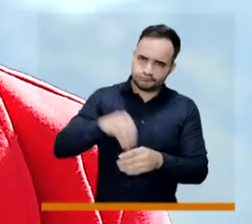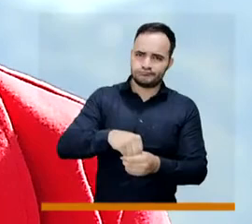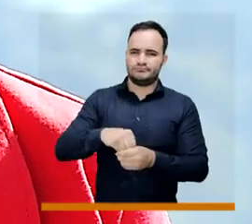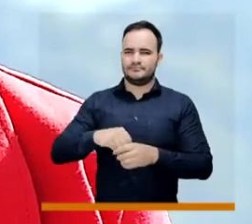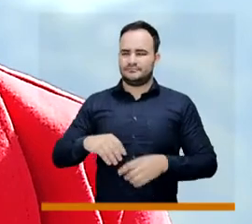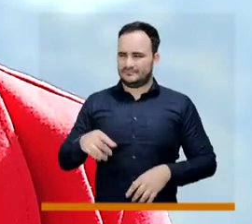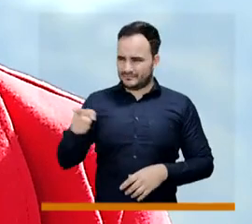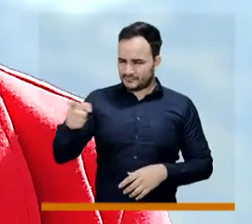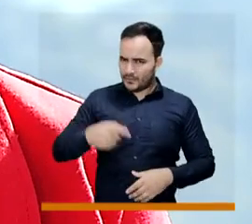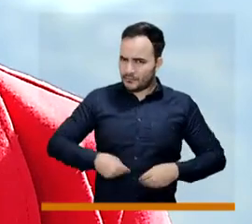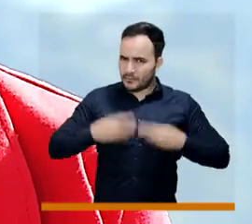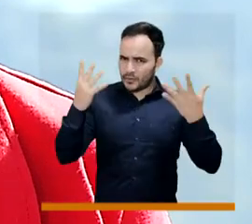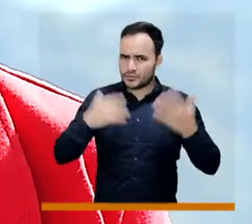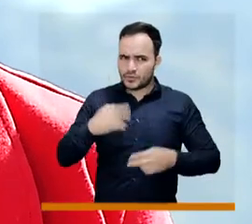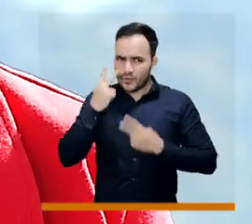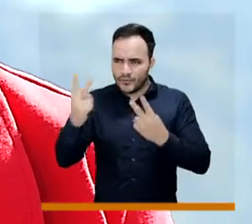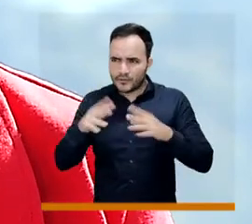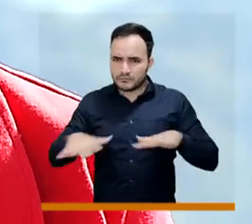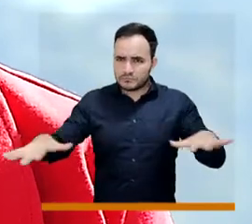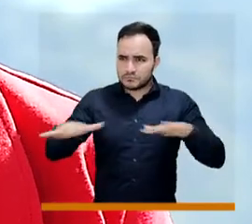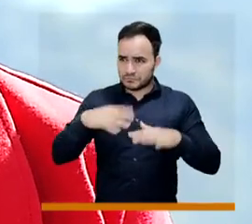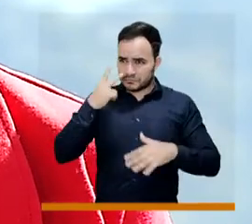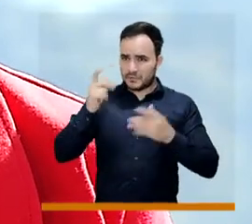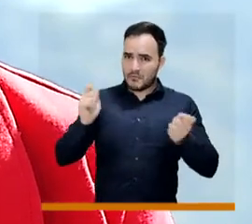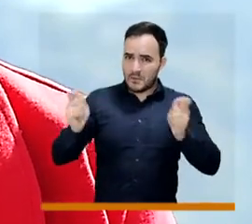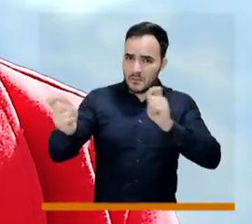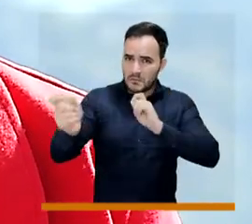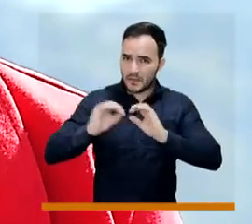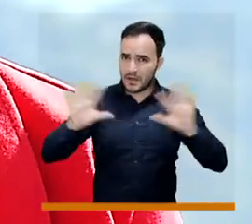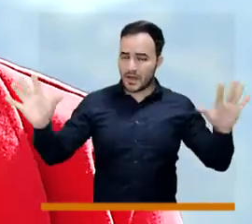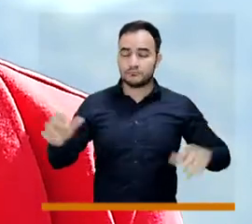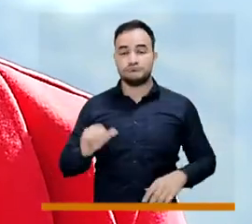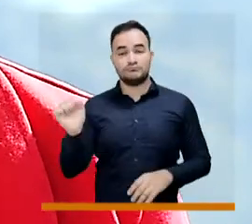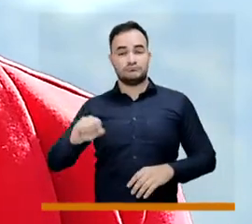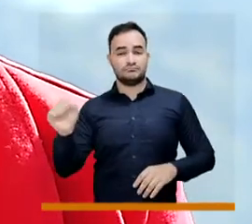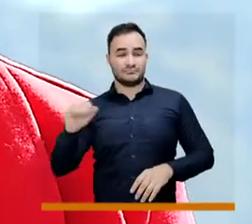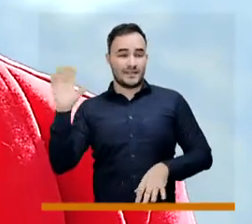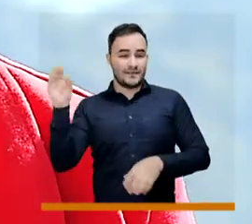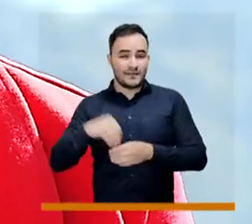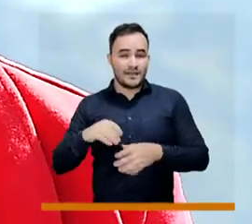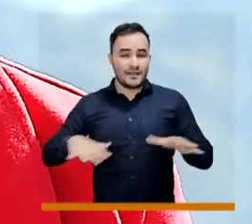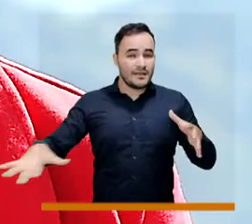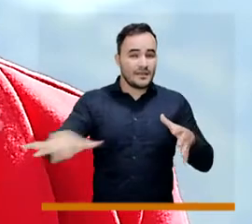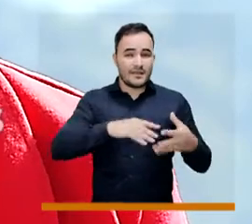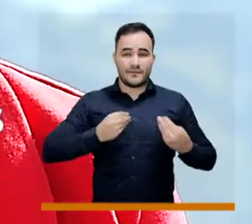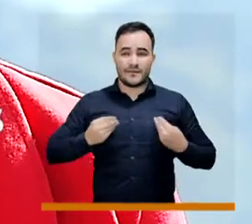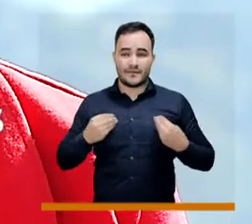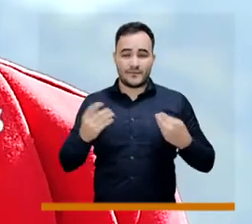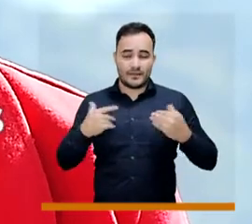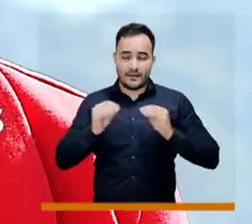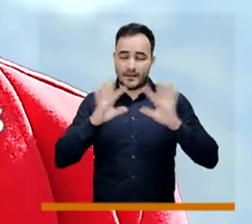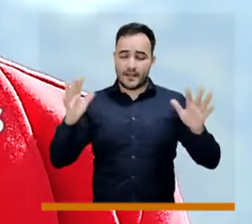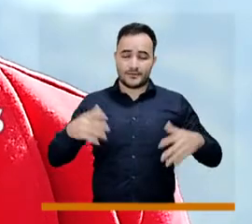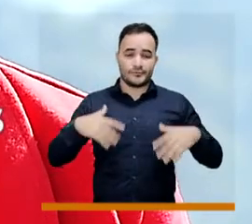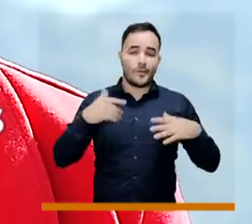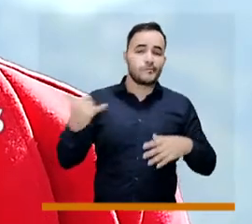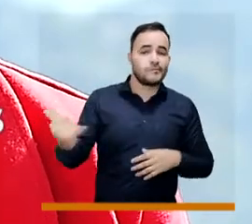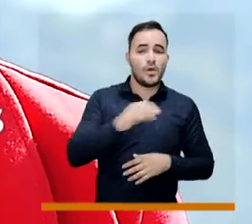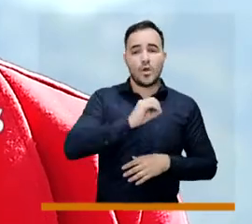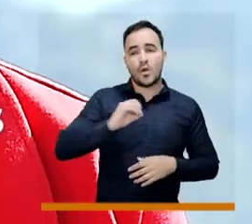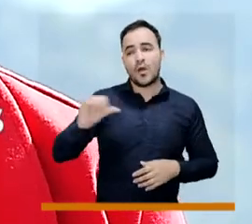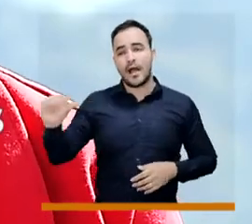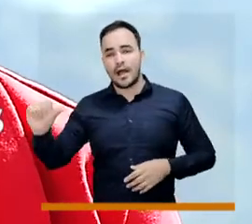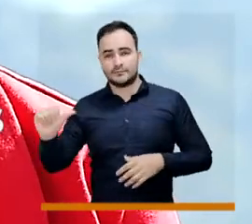lo ven como que se expresa de una forma diferente. Hombres y mujeres habitamos diferente los territorios